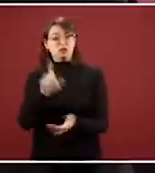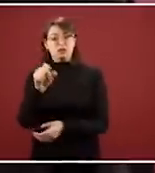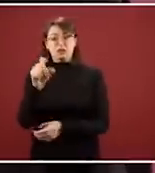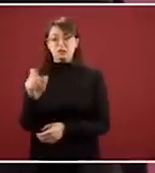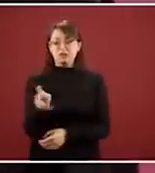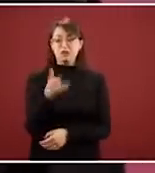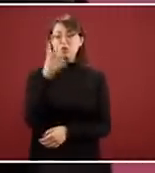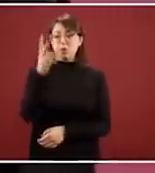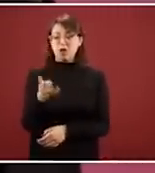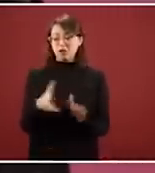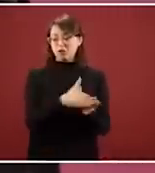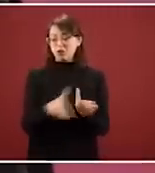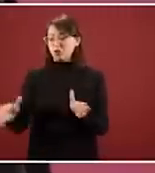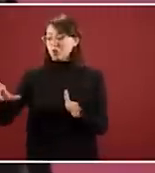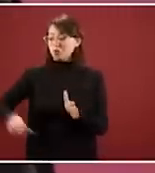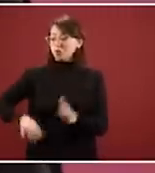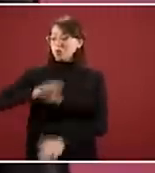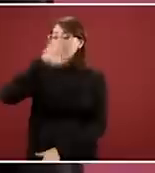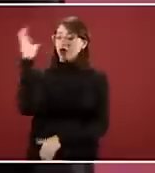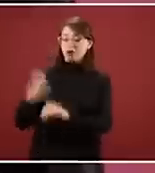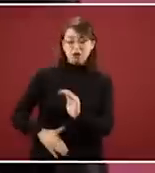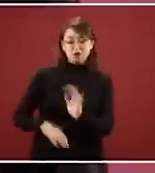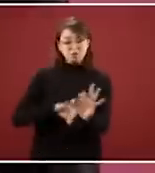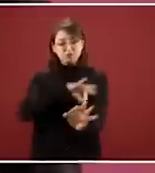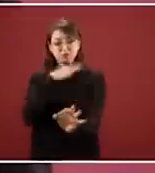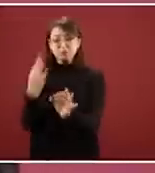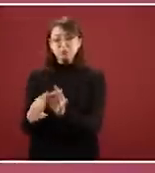y ya no aspiro a ningún cargo